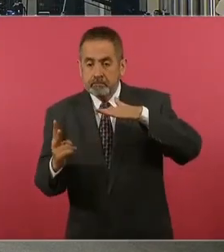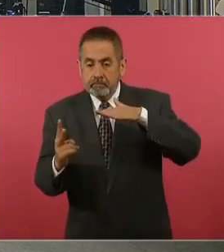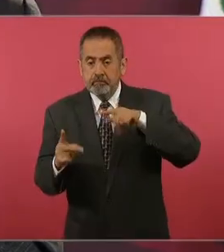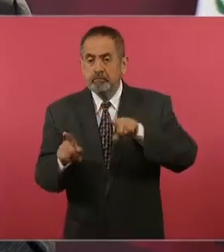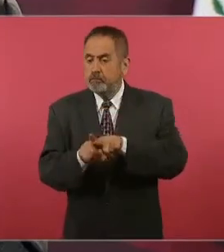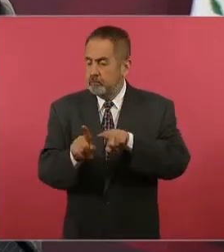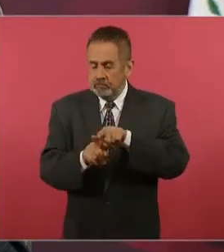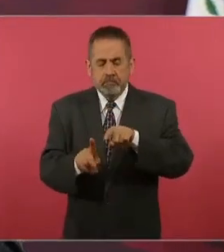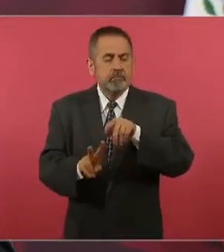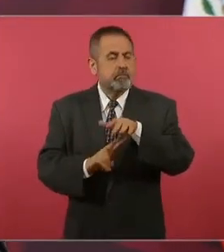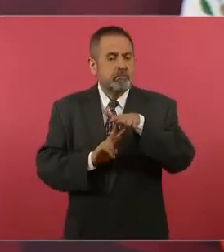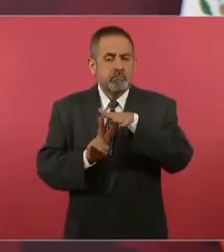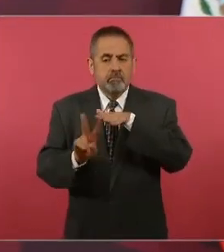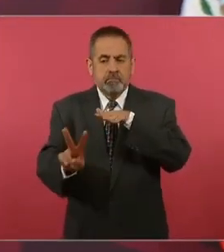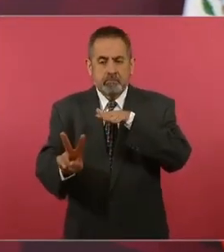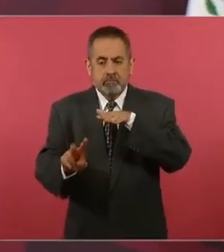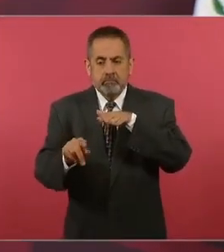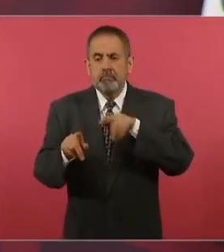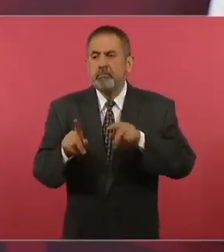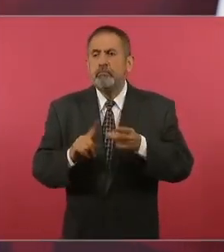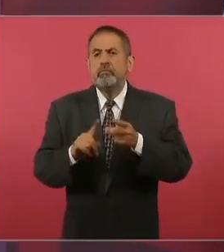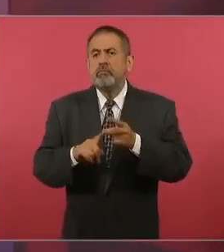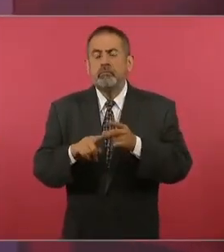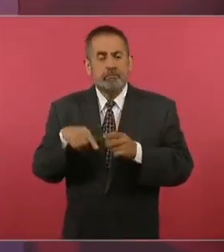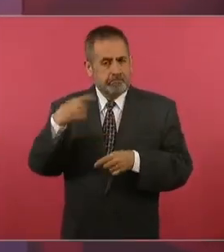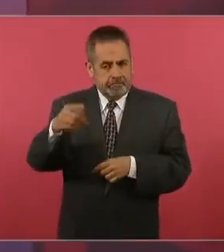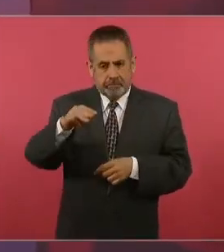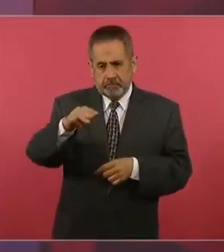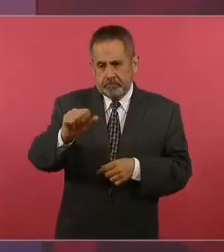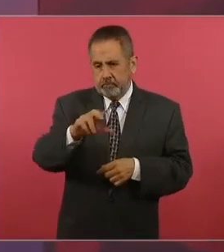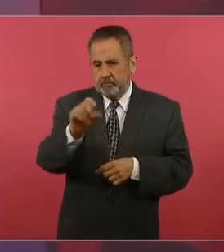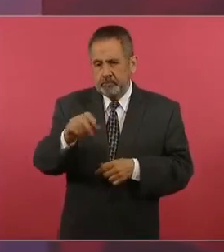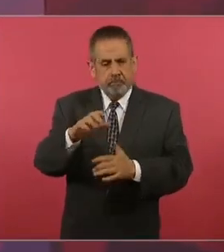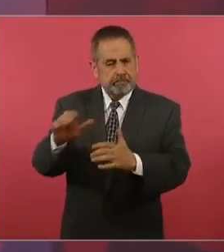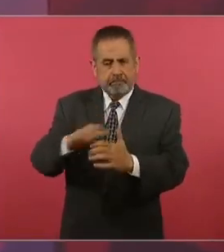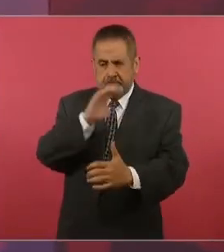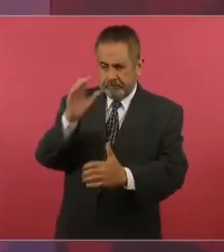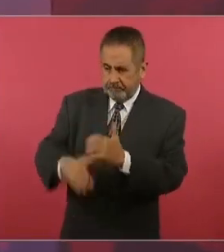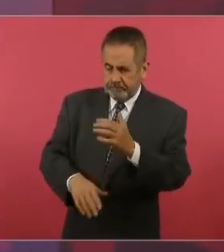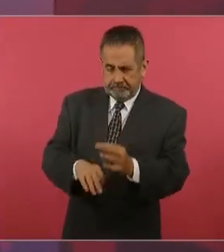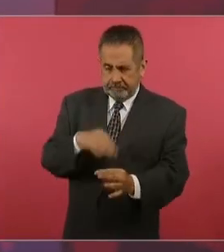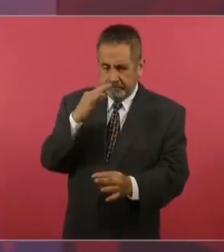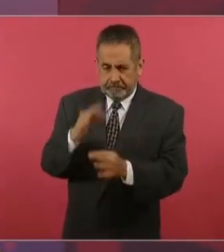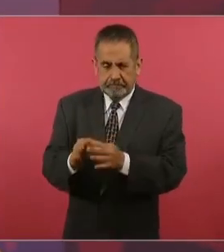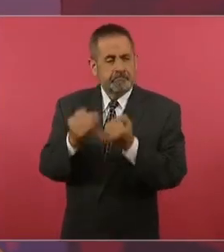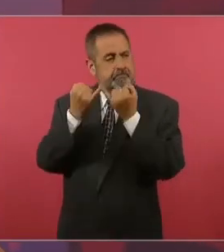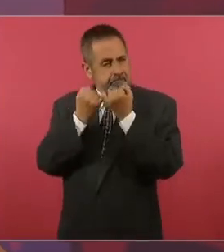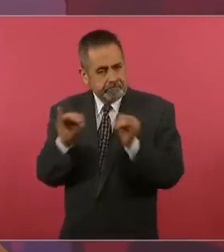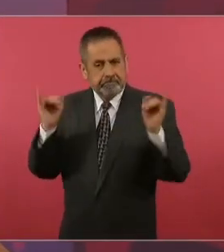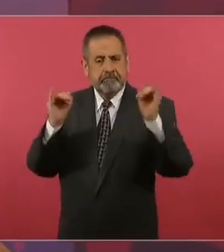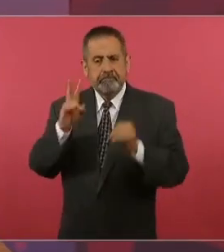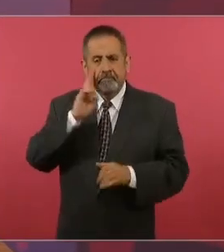igual, en marzo debemos de estar inaugurando.